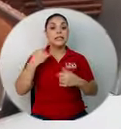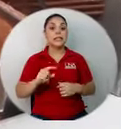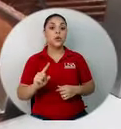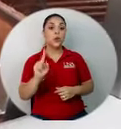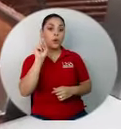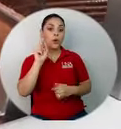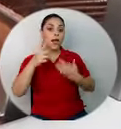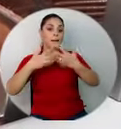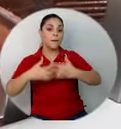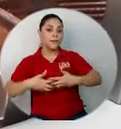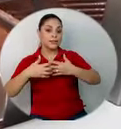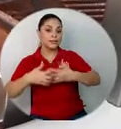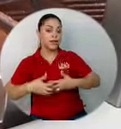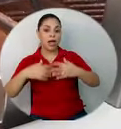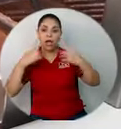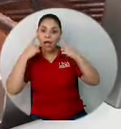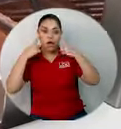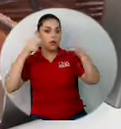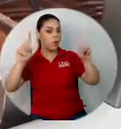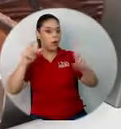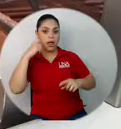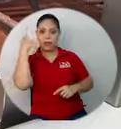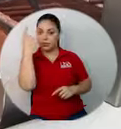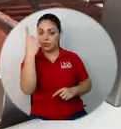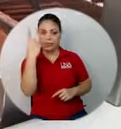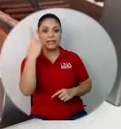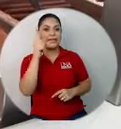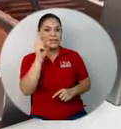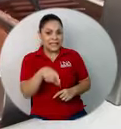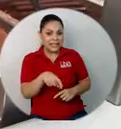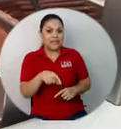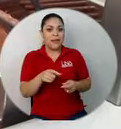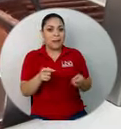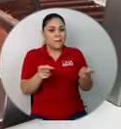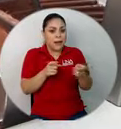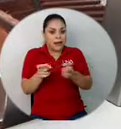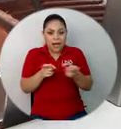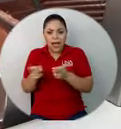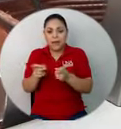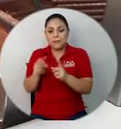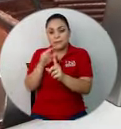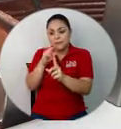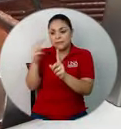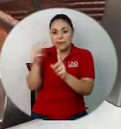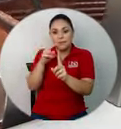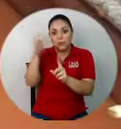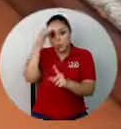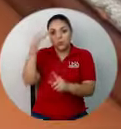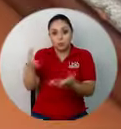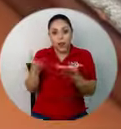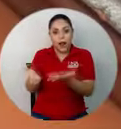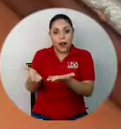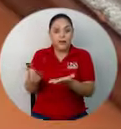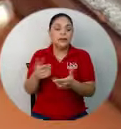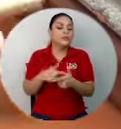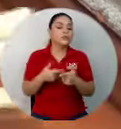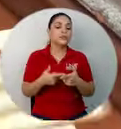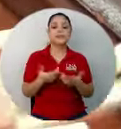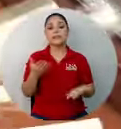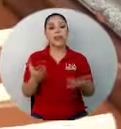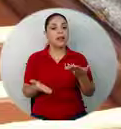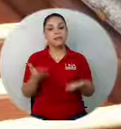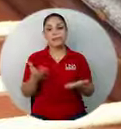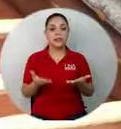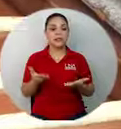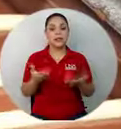una compañía no logra entender que todo eso se tiene que manejar desde la perspectiva de cultura, es muy probable